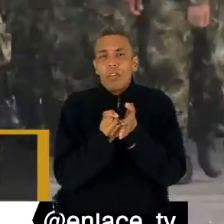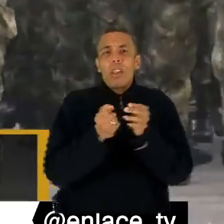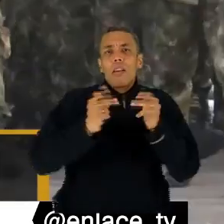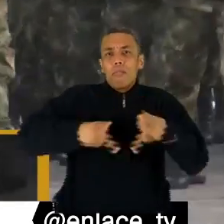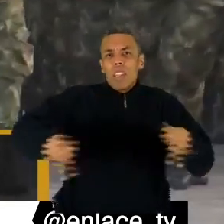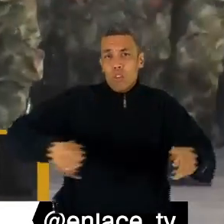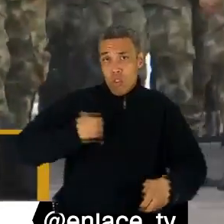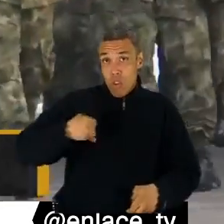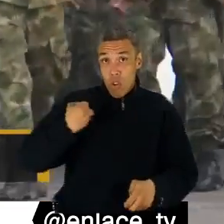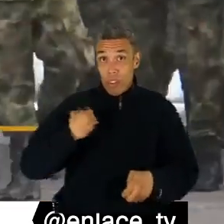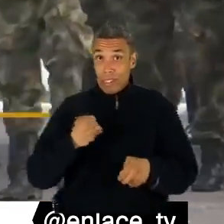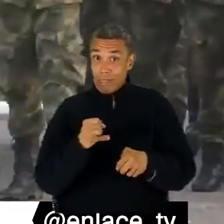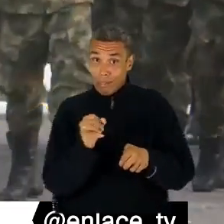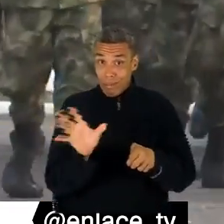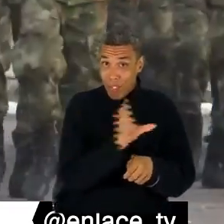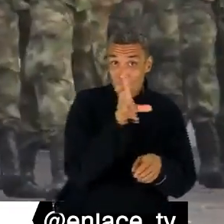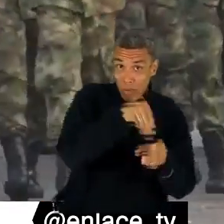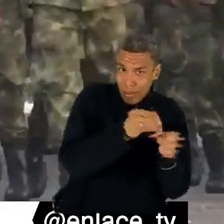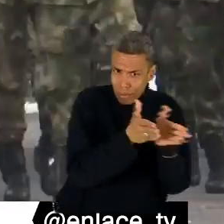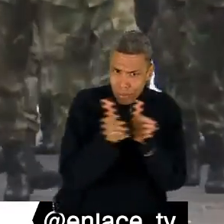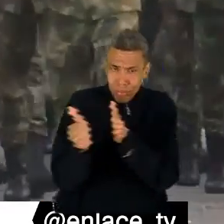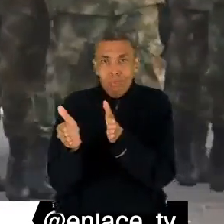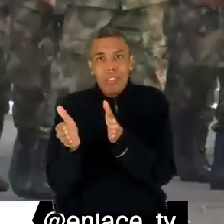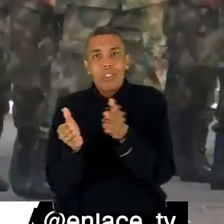la responsabilidad de convertirse en el Ejército de la Paz.